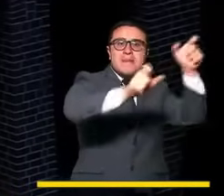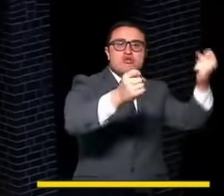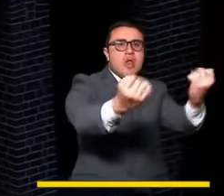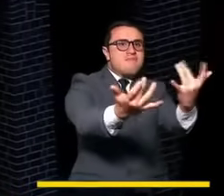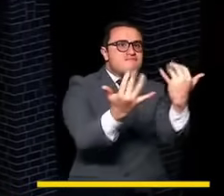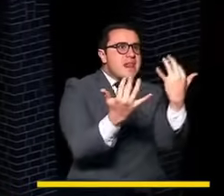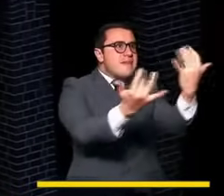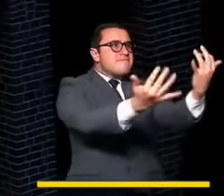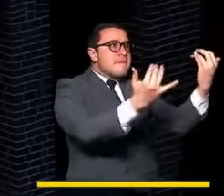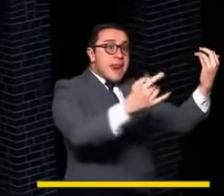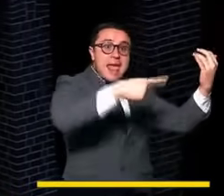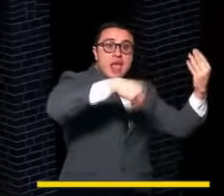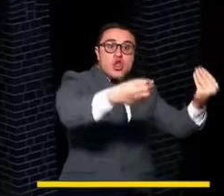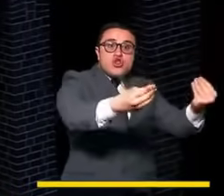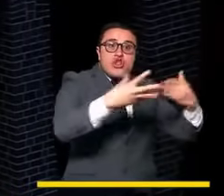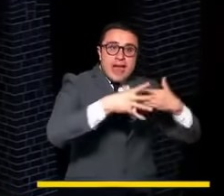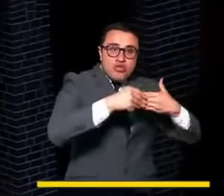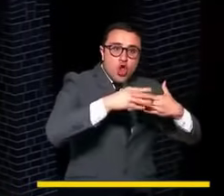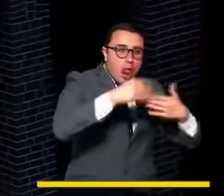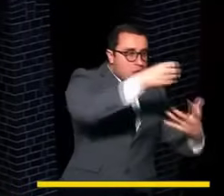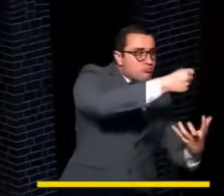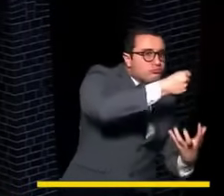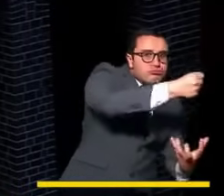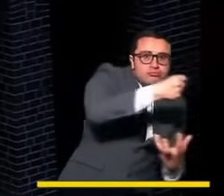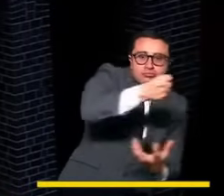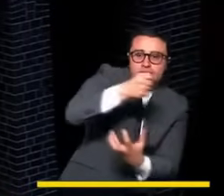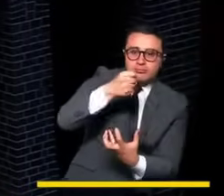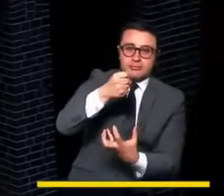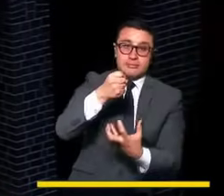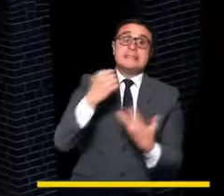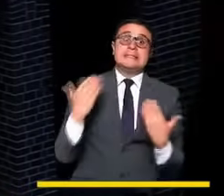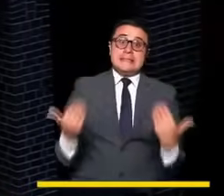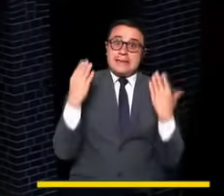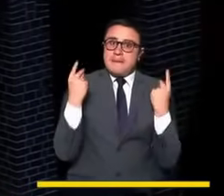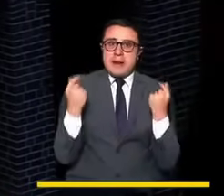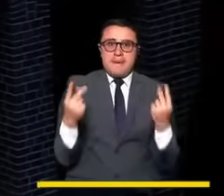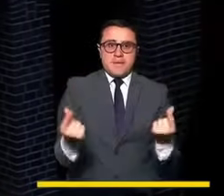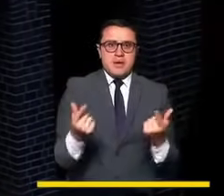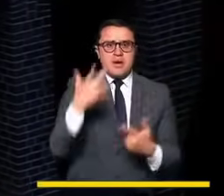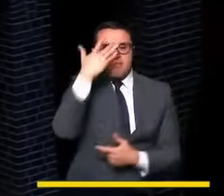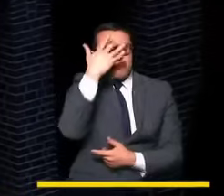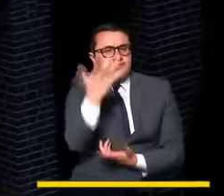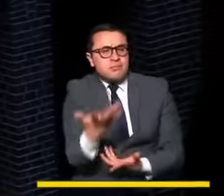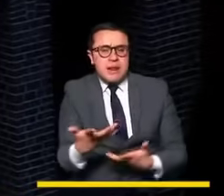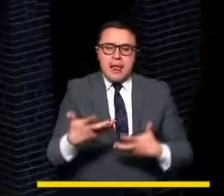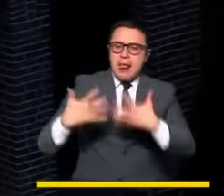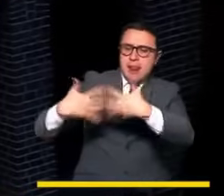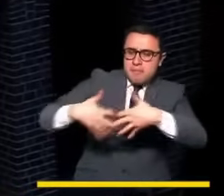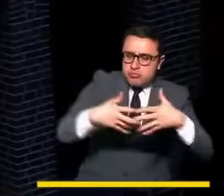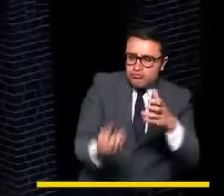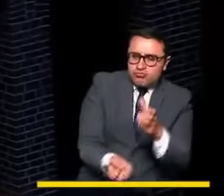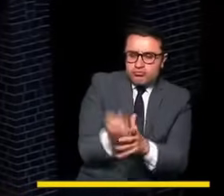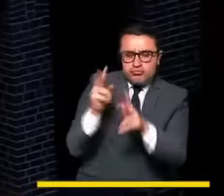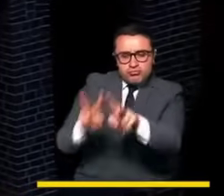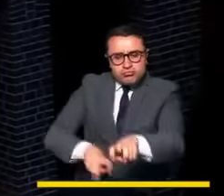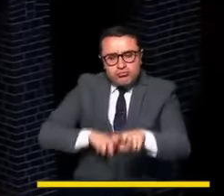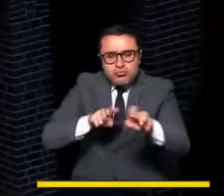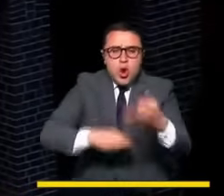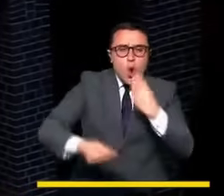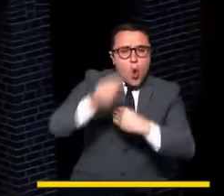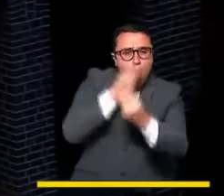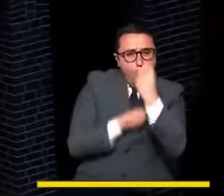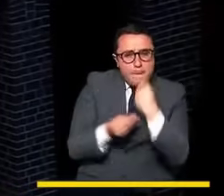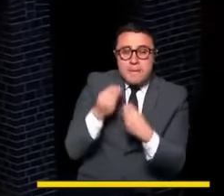más rápido, porque mientras logramos exportar producción agraria, agroindustrial, etcétera,